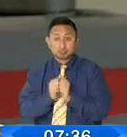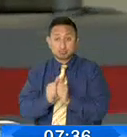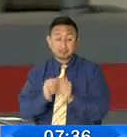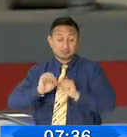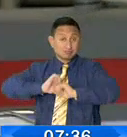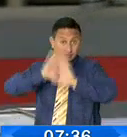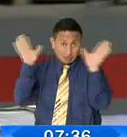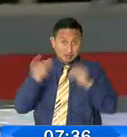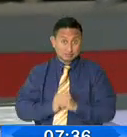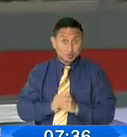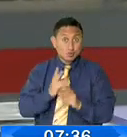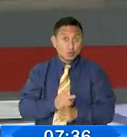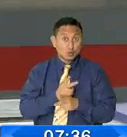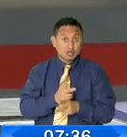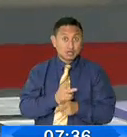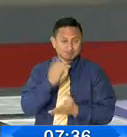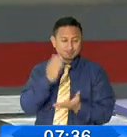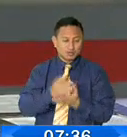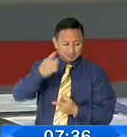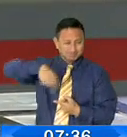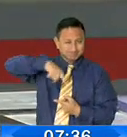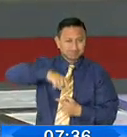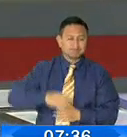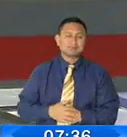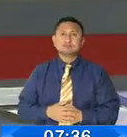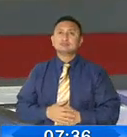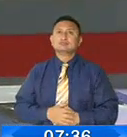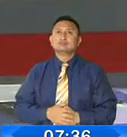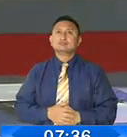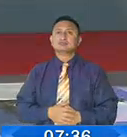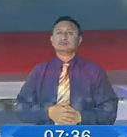A cuidarnos. Tiempo, una pausa. Ya venimos.